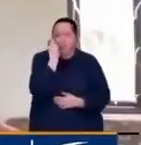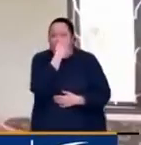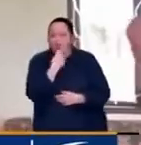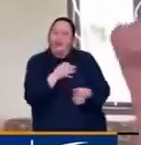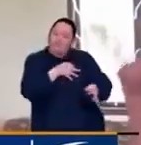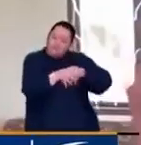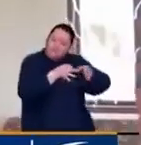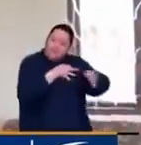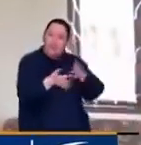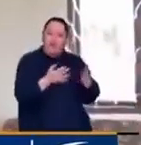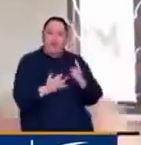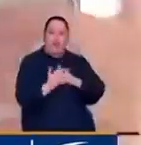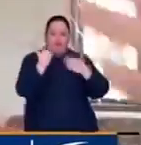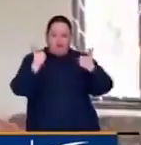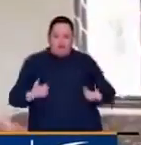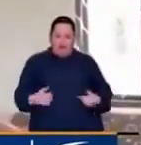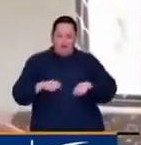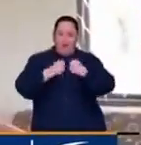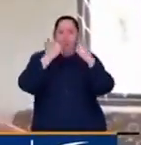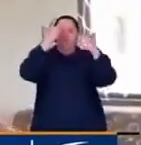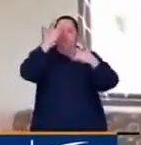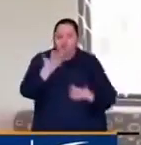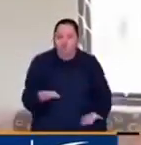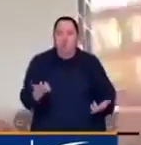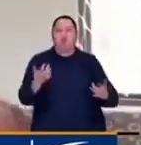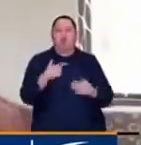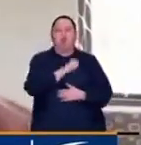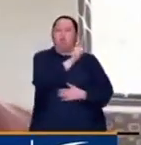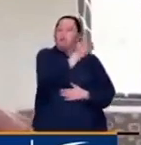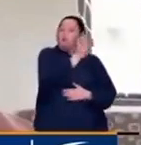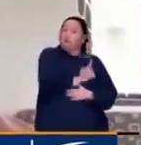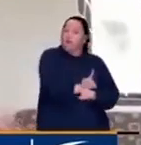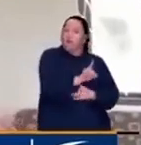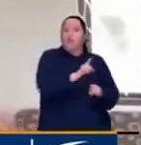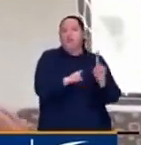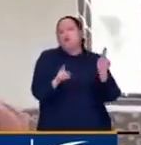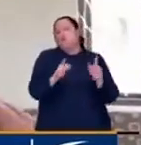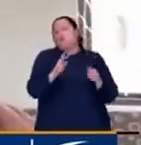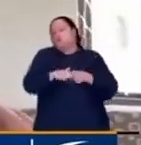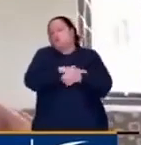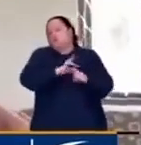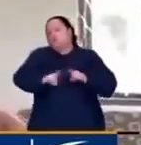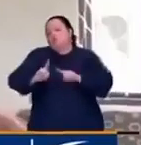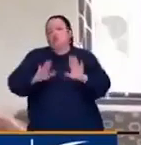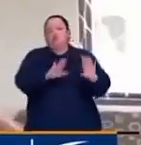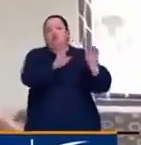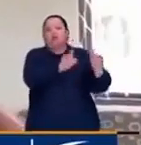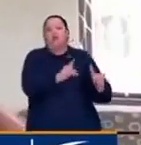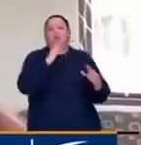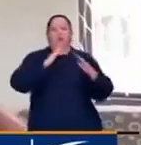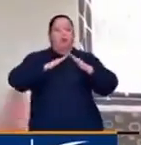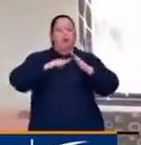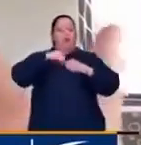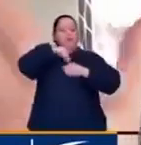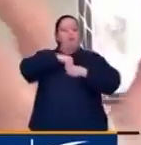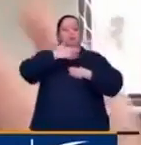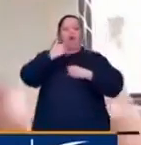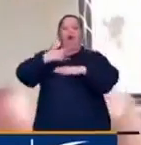es nocivo hacerlo, pero que si va a decidir hacerlo, lo haga en determinadas circunstancias, que lo haga, por ejemplo, en la casa, que es mejor